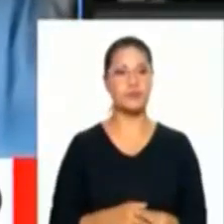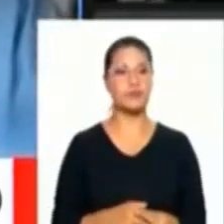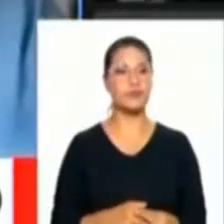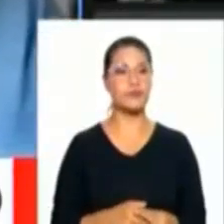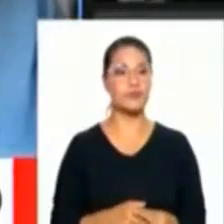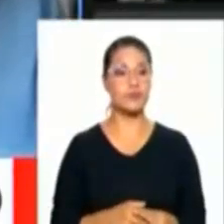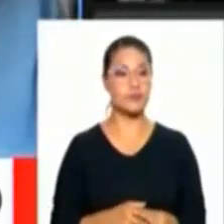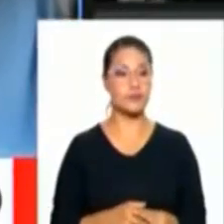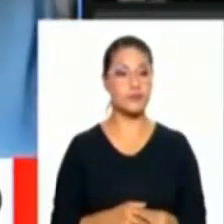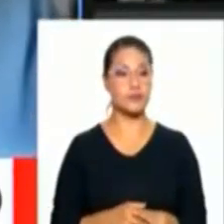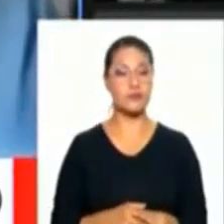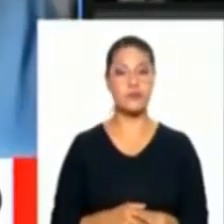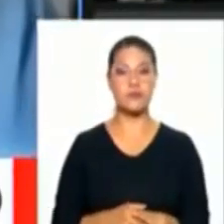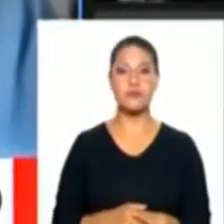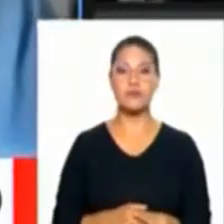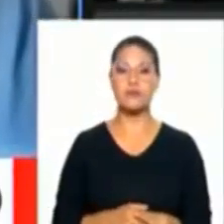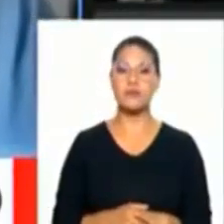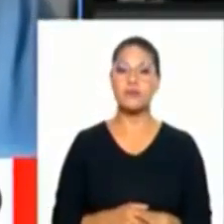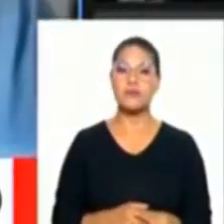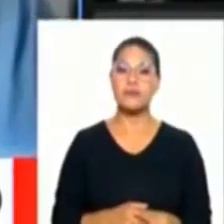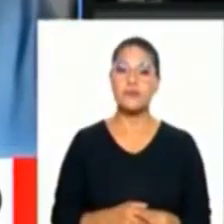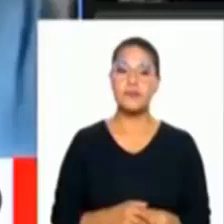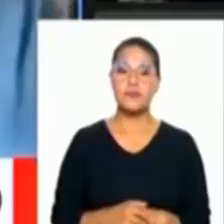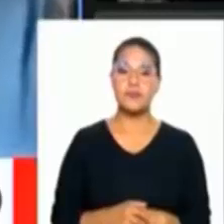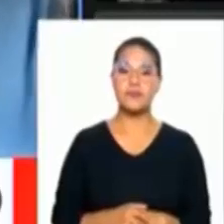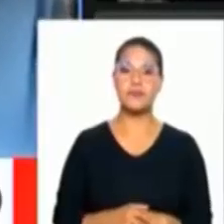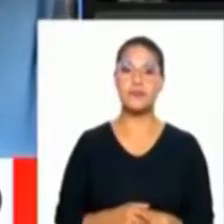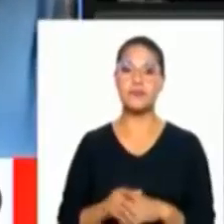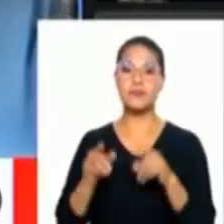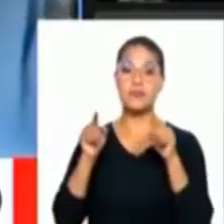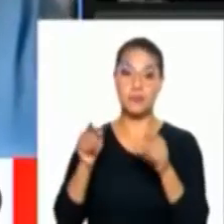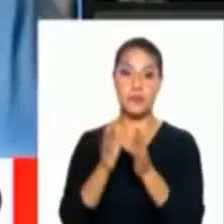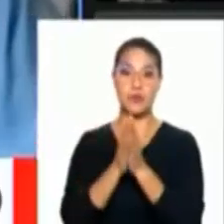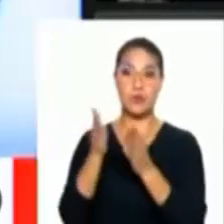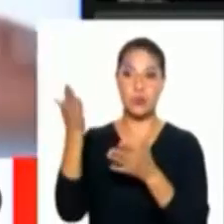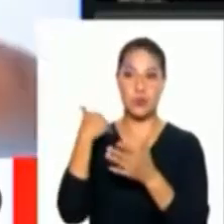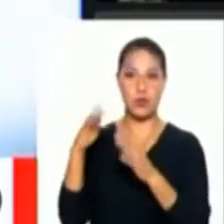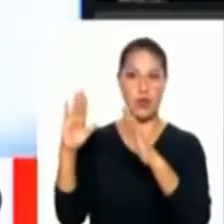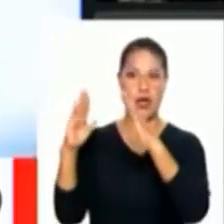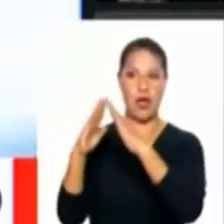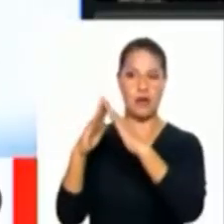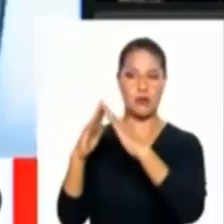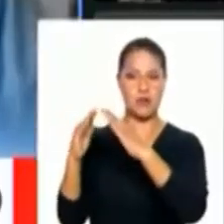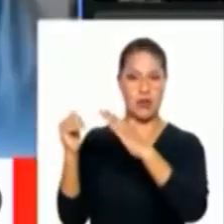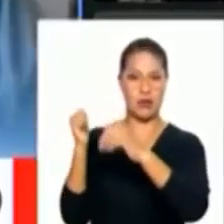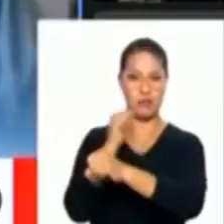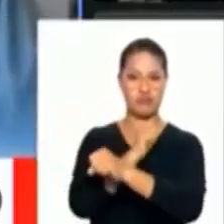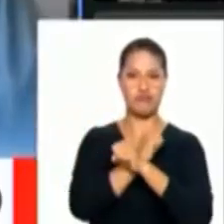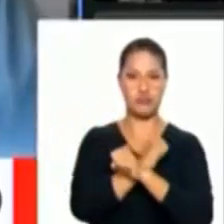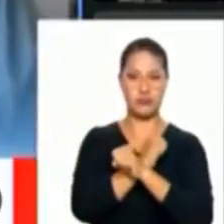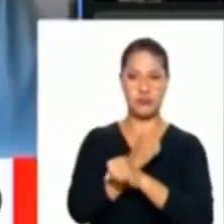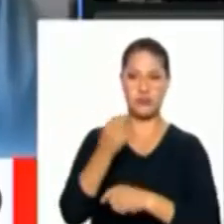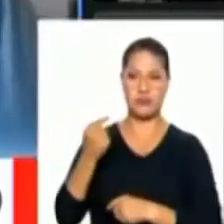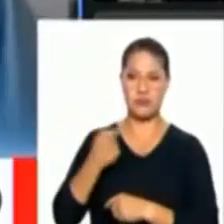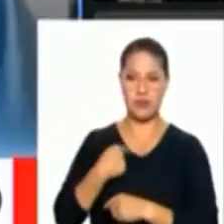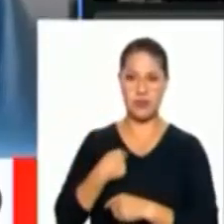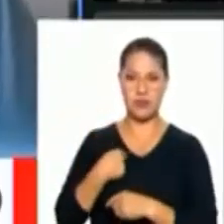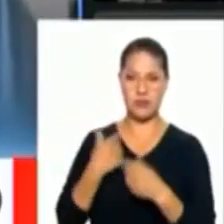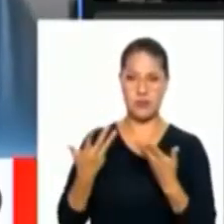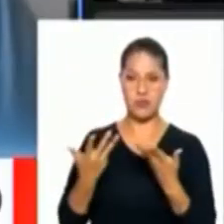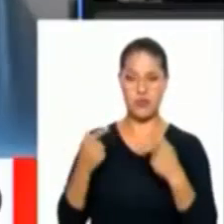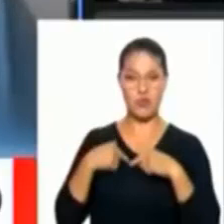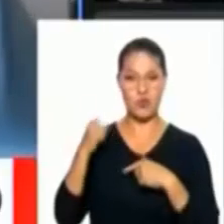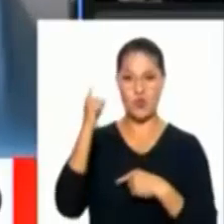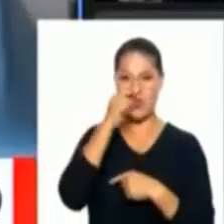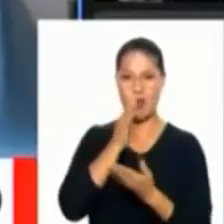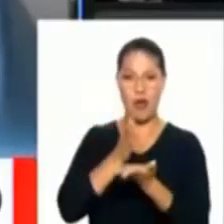Piden una detención domiciliaria que para mí sería un camino